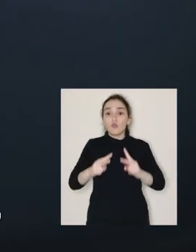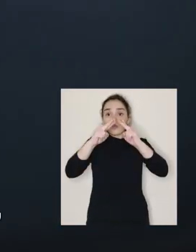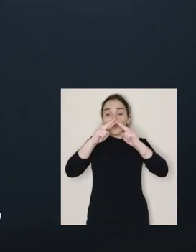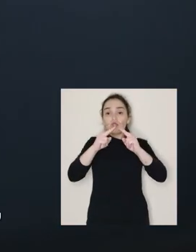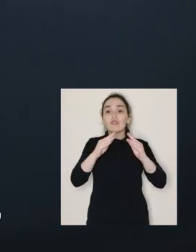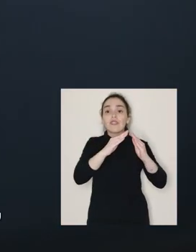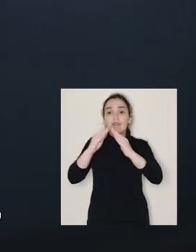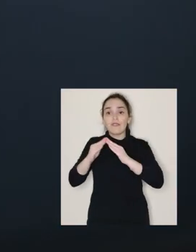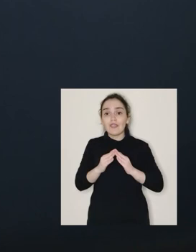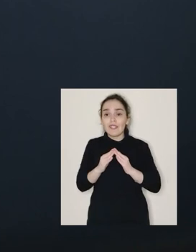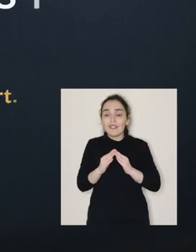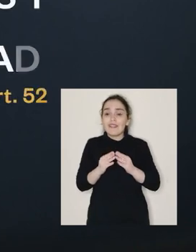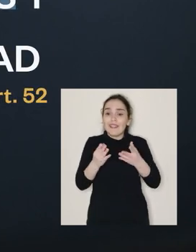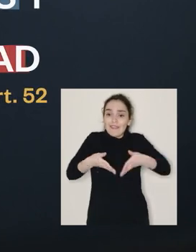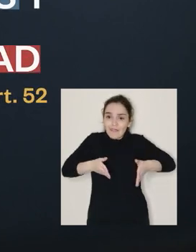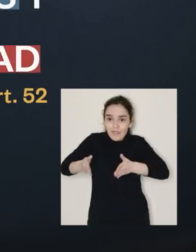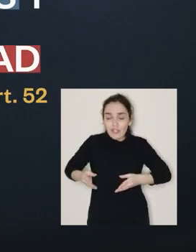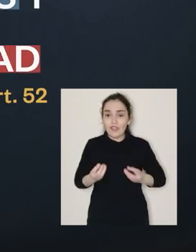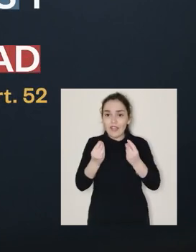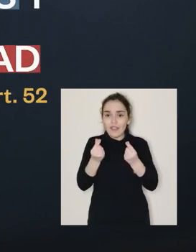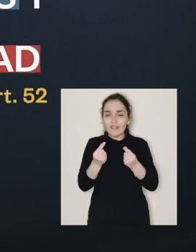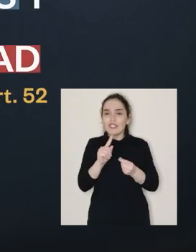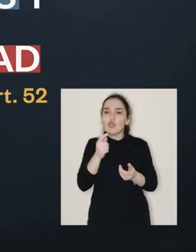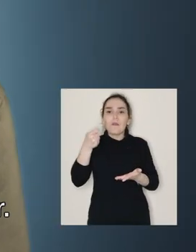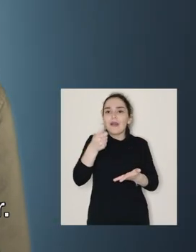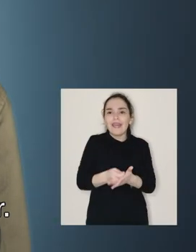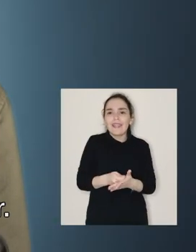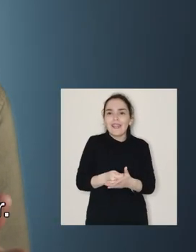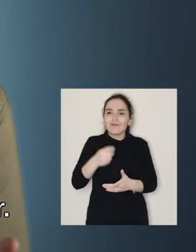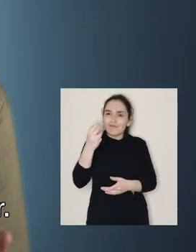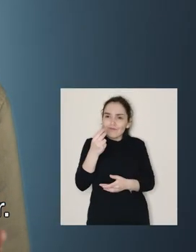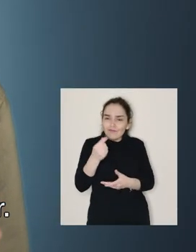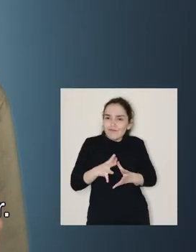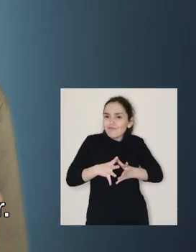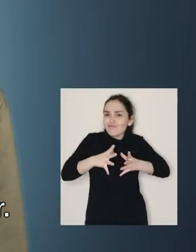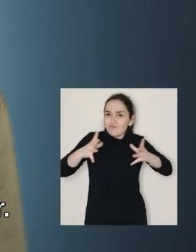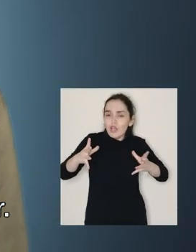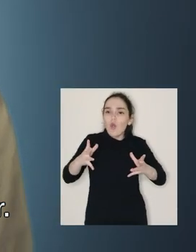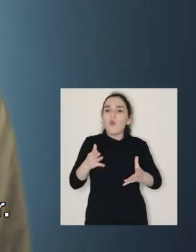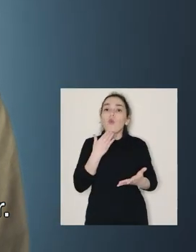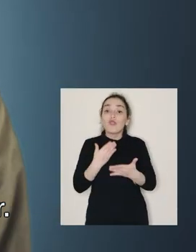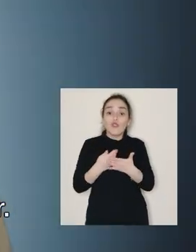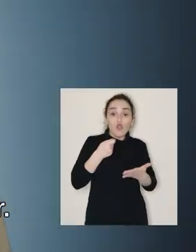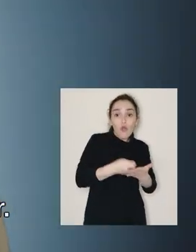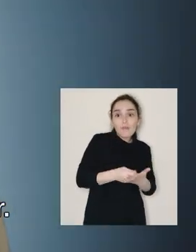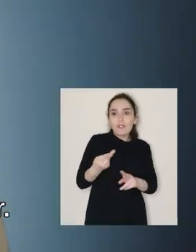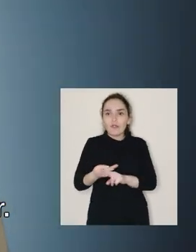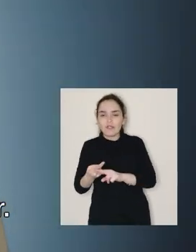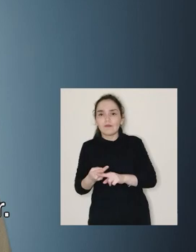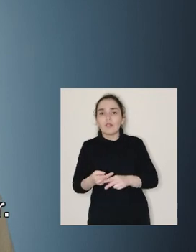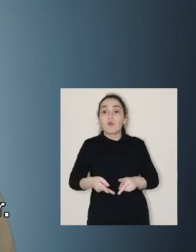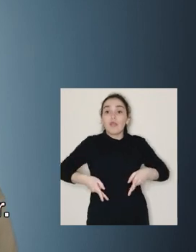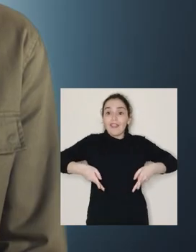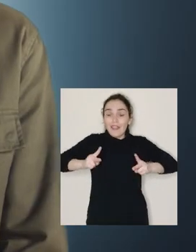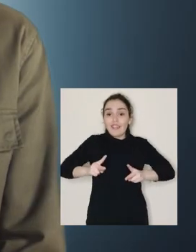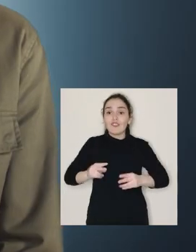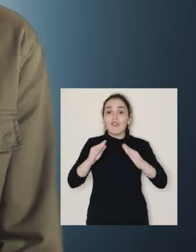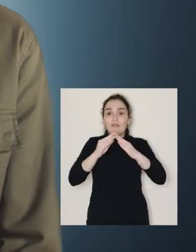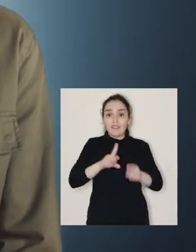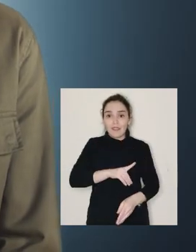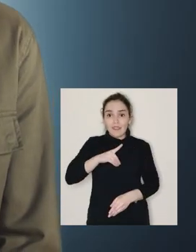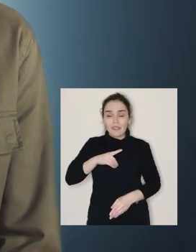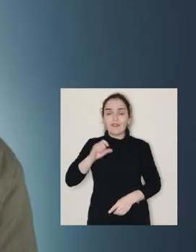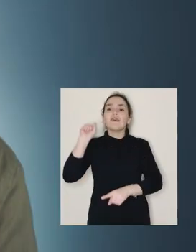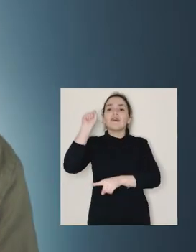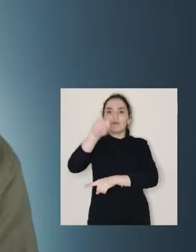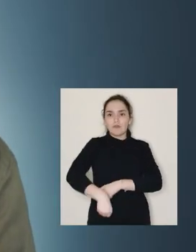la disponibilidad de suelos, la construcción de viviendas y barrios de calidad y se impedirá que pagues precios abusivos al comprar o al arrendar. Por el derecho a